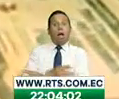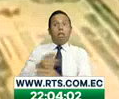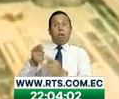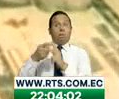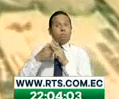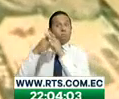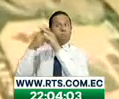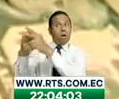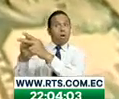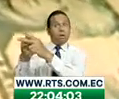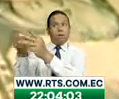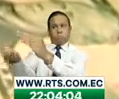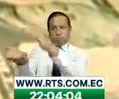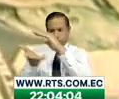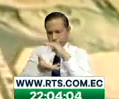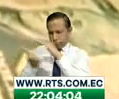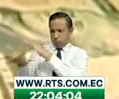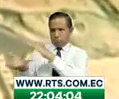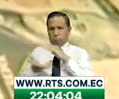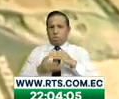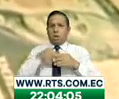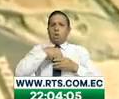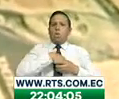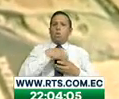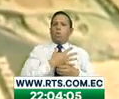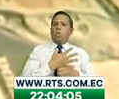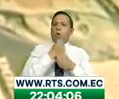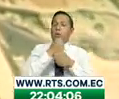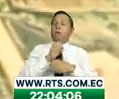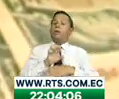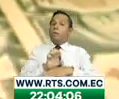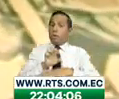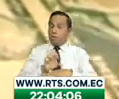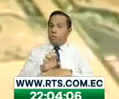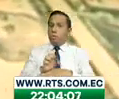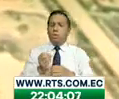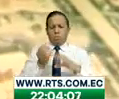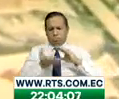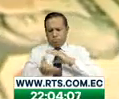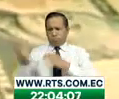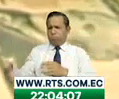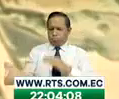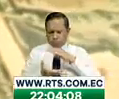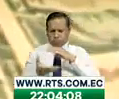2022, 2023 y 2026 por un valor aproximado de